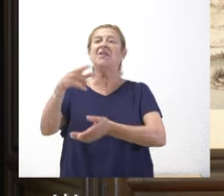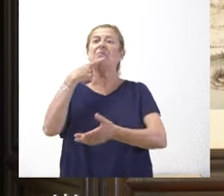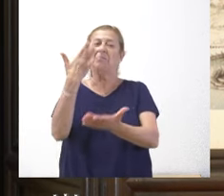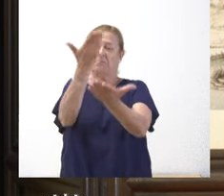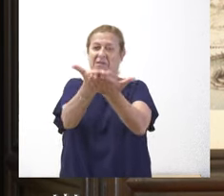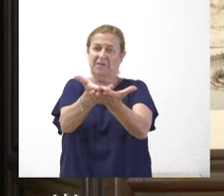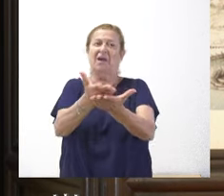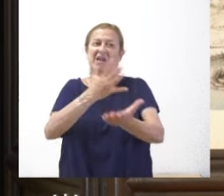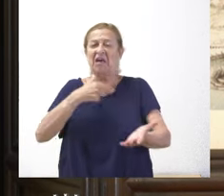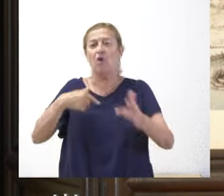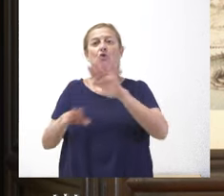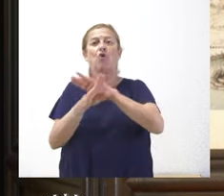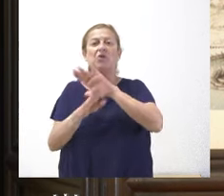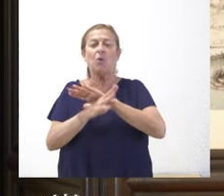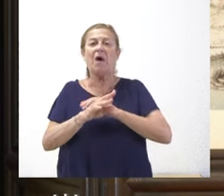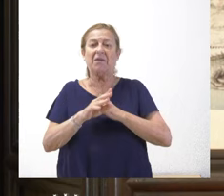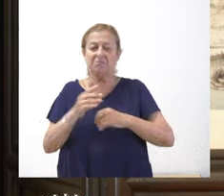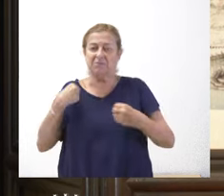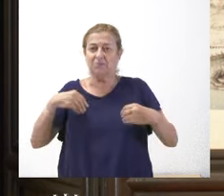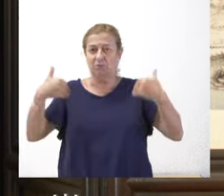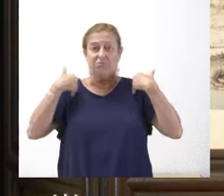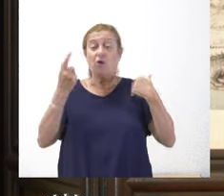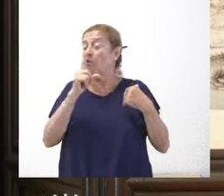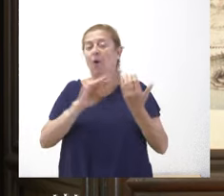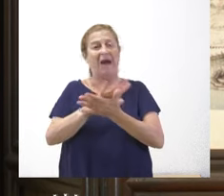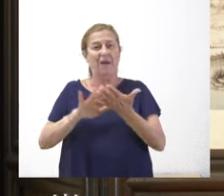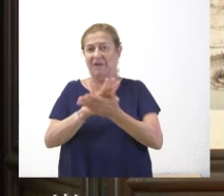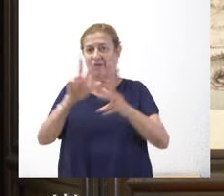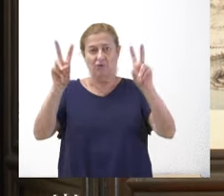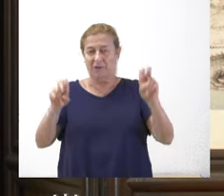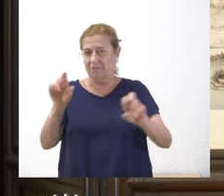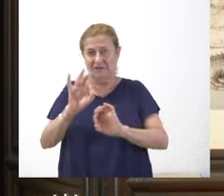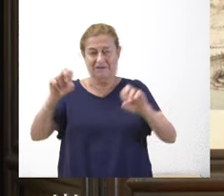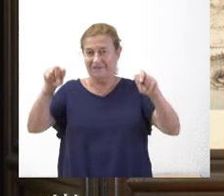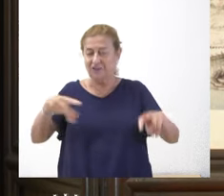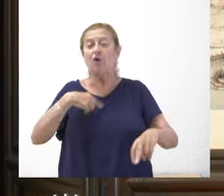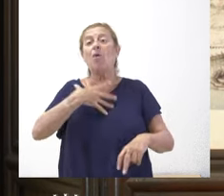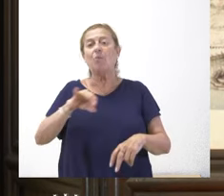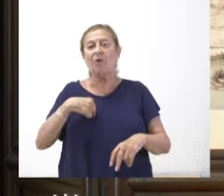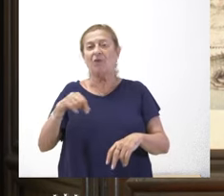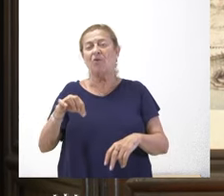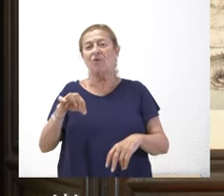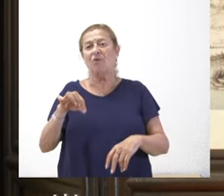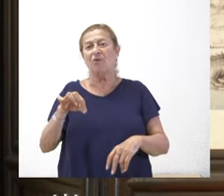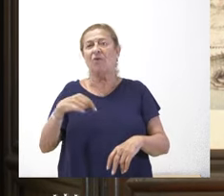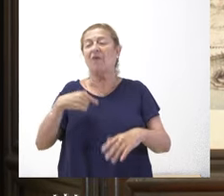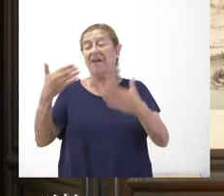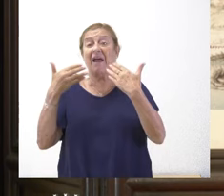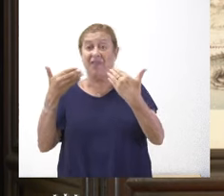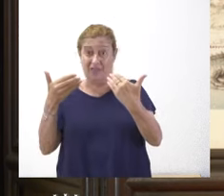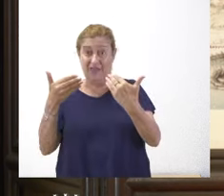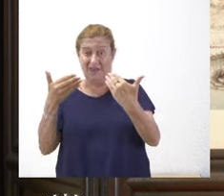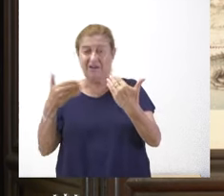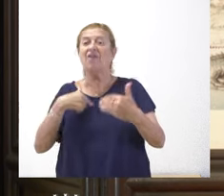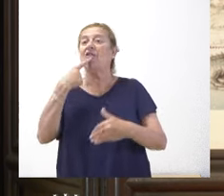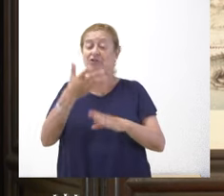posibilidad de continuar en sus cargos no hemos hablado de ello yo lo que sí puedo es agradecerles como lo